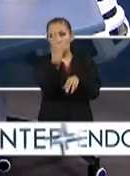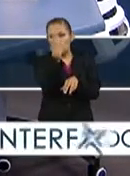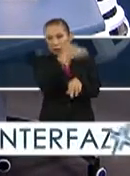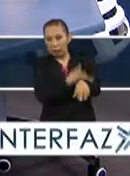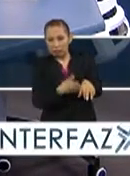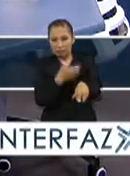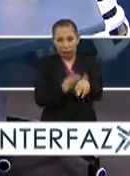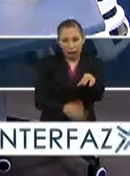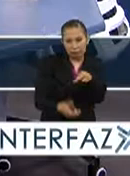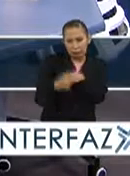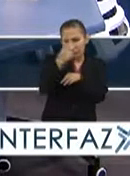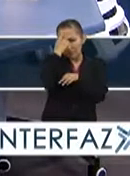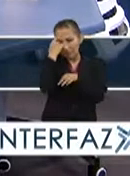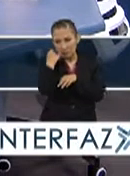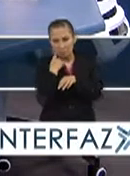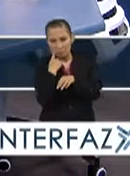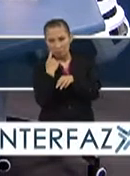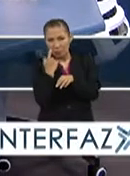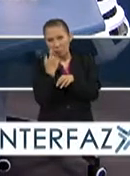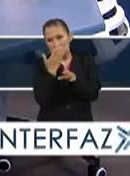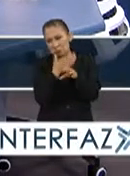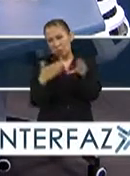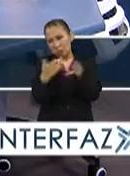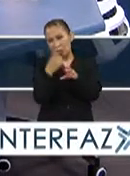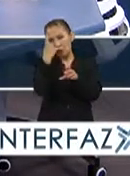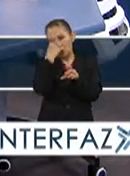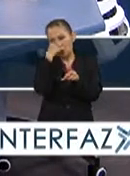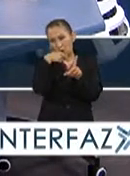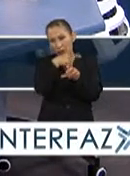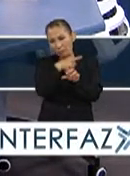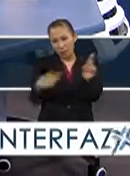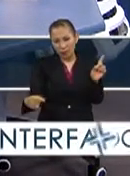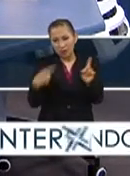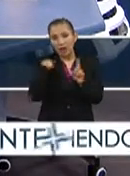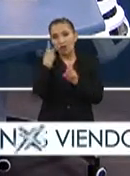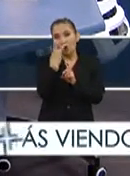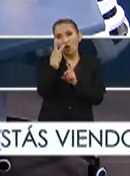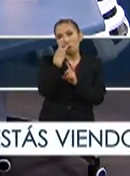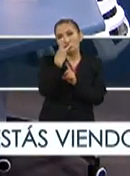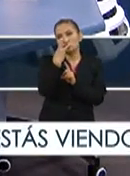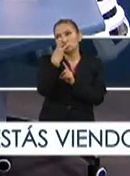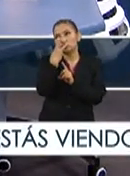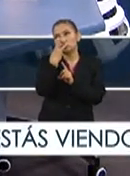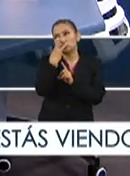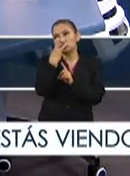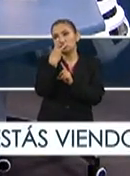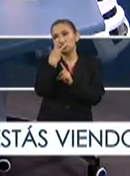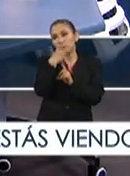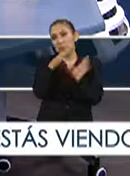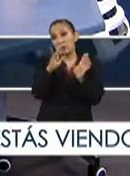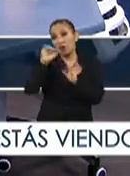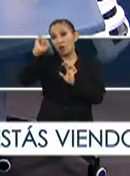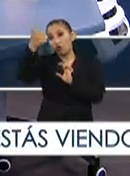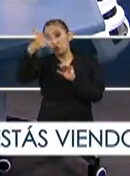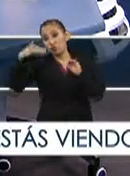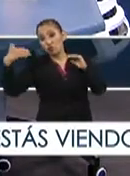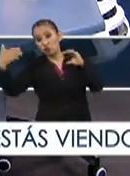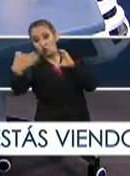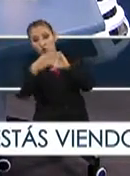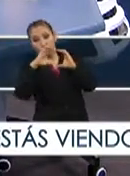1 de la tarde con 30 minutos, más o menos hora de México, 2 de la tarde 30, o sea que está del otro lado.